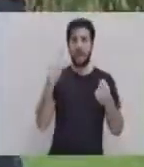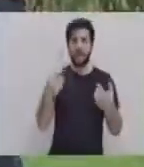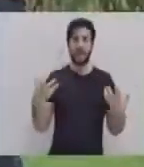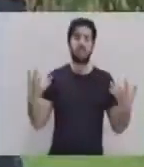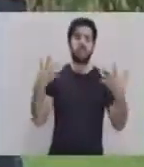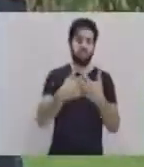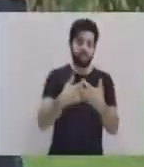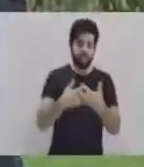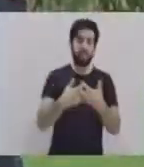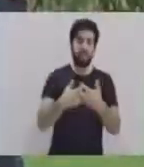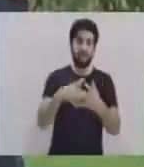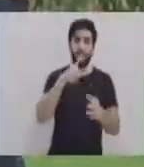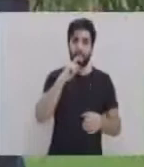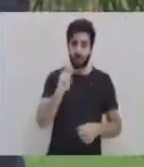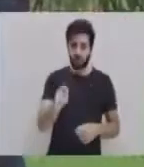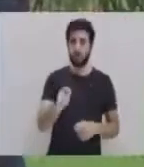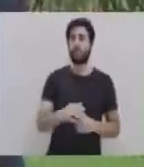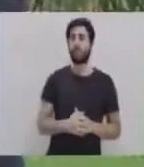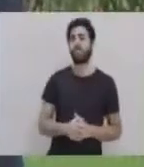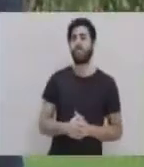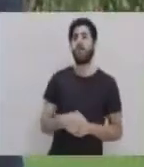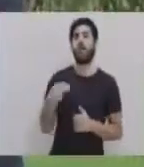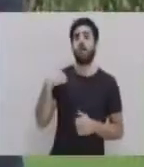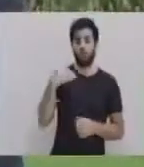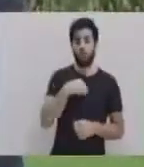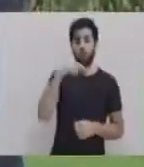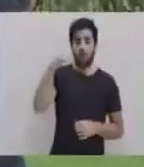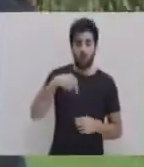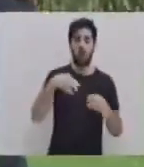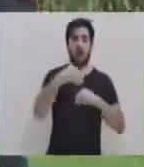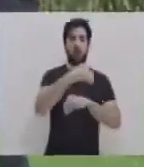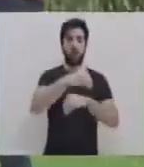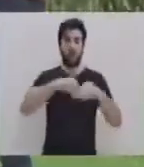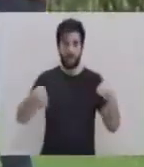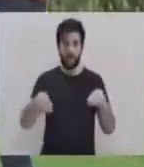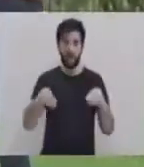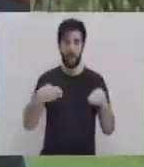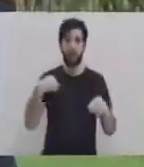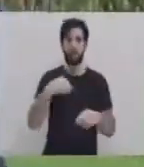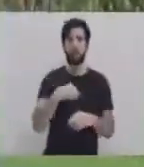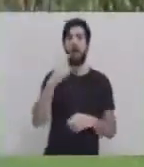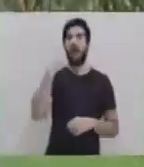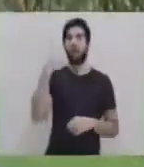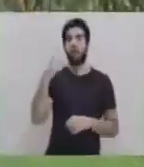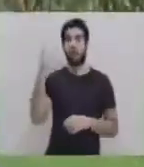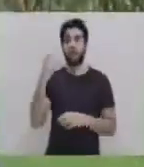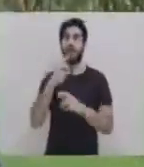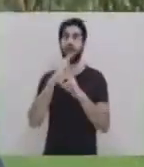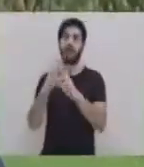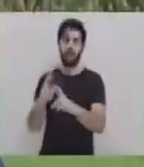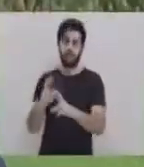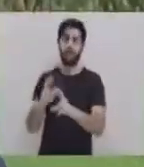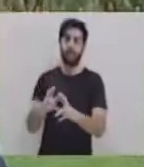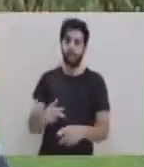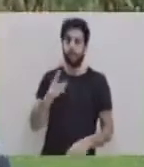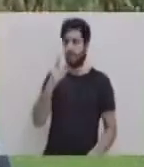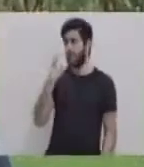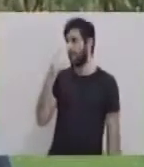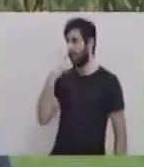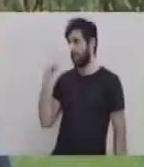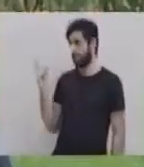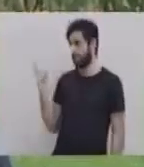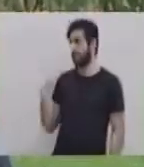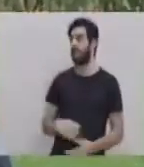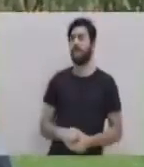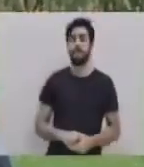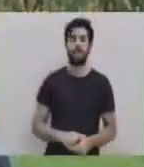en la función original. Es decir, lo vamos a cambiar, lo vamos a sustituir. O sea que en lugar de ser en función de x, va a ser en función de